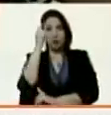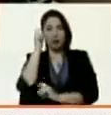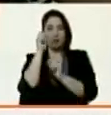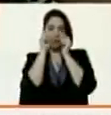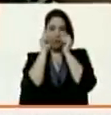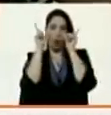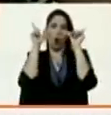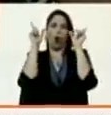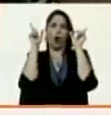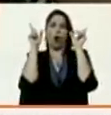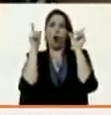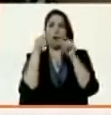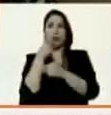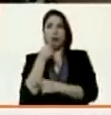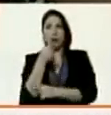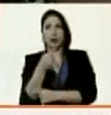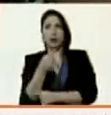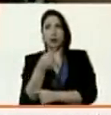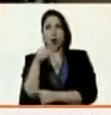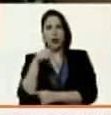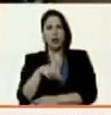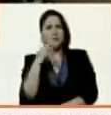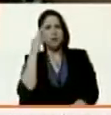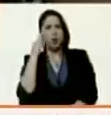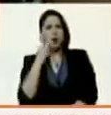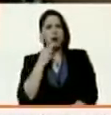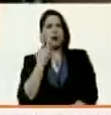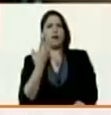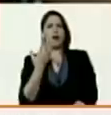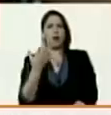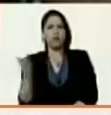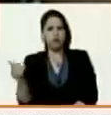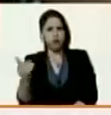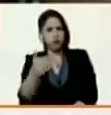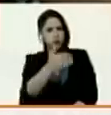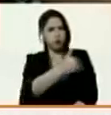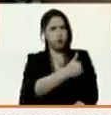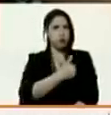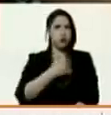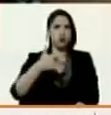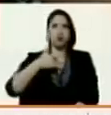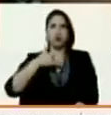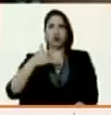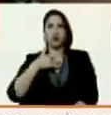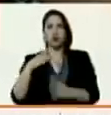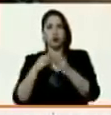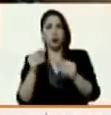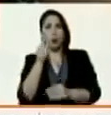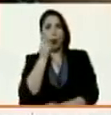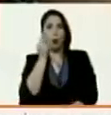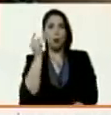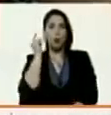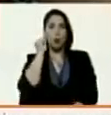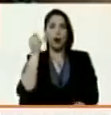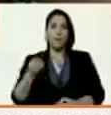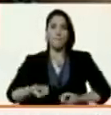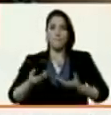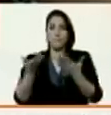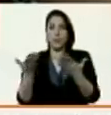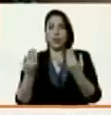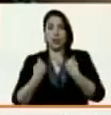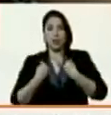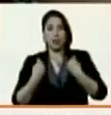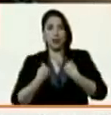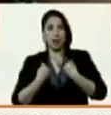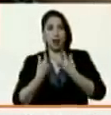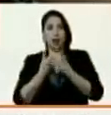y decimos el huracán bolivariano porque bolívar recogen esencial todos ellos y de todas ellas tiene las mujeres y los hombres que entregaron su vida por la